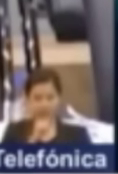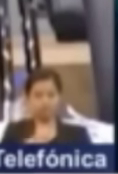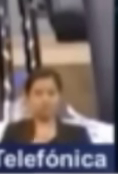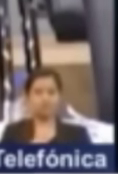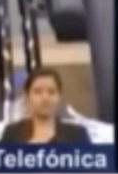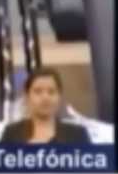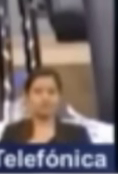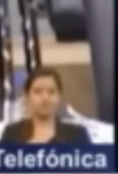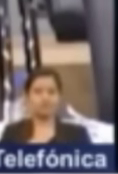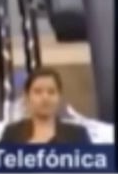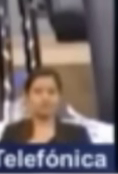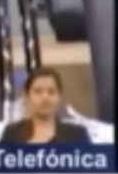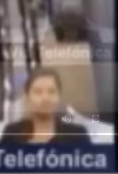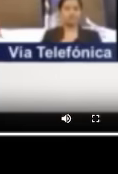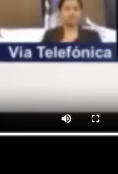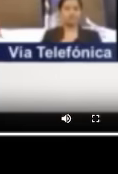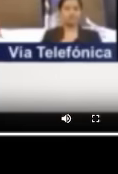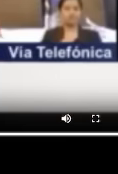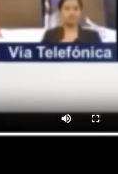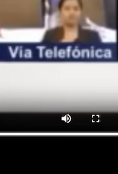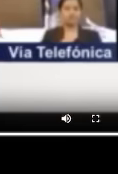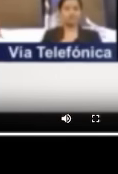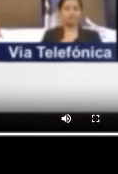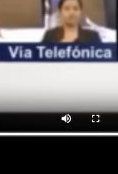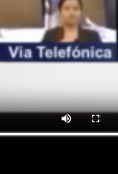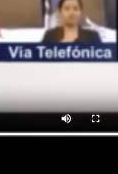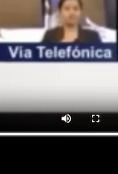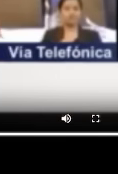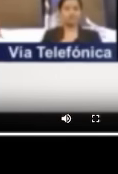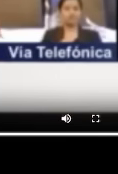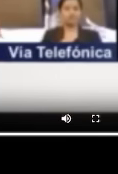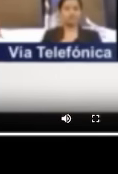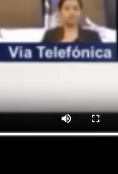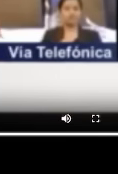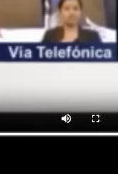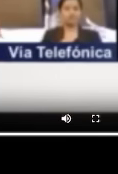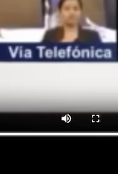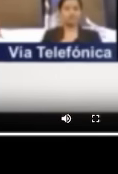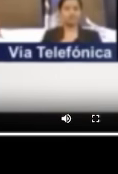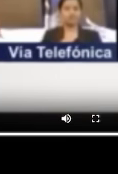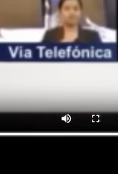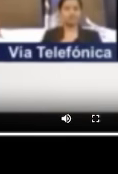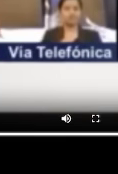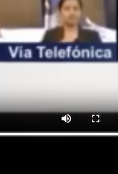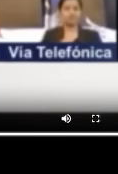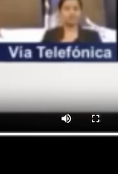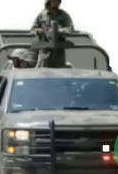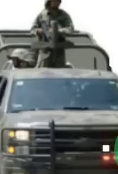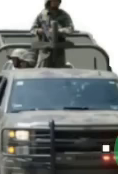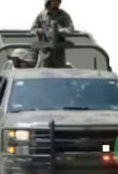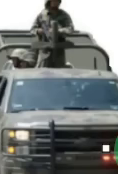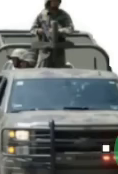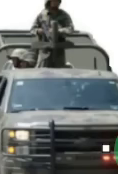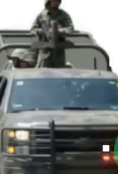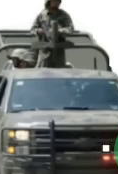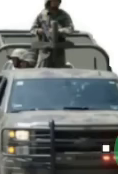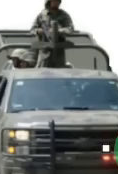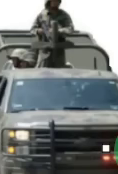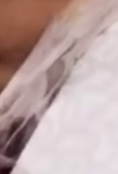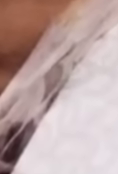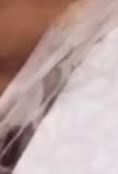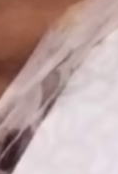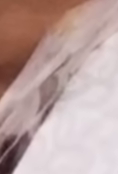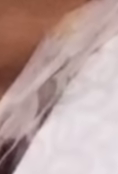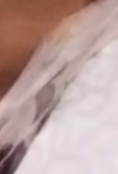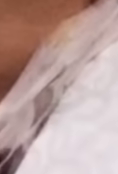seguridad. Bueno, pues es así es como se da todo este proceso de solicitud. Y una vez que el